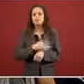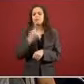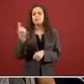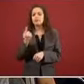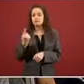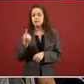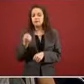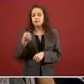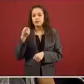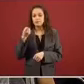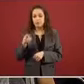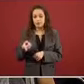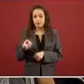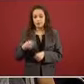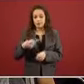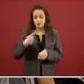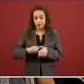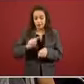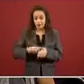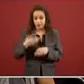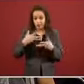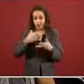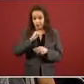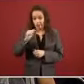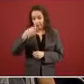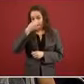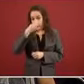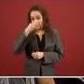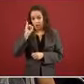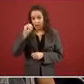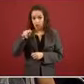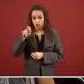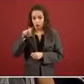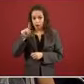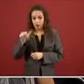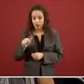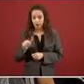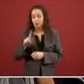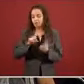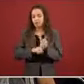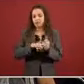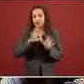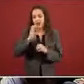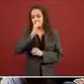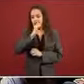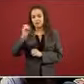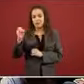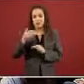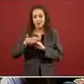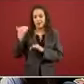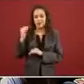enfermedad causada por el virus influenza es ya prácticamente 0. La siguiente.